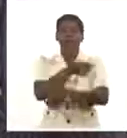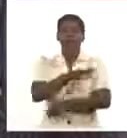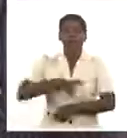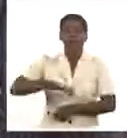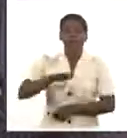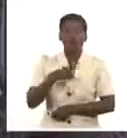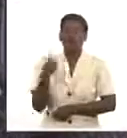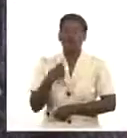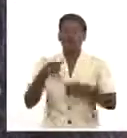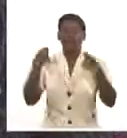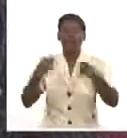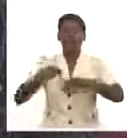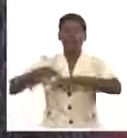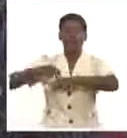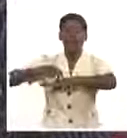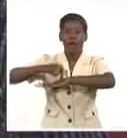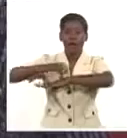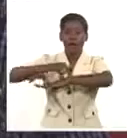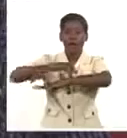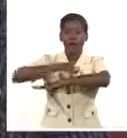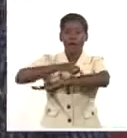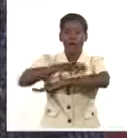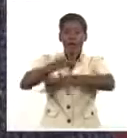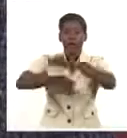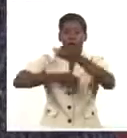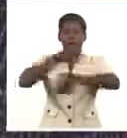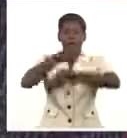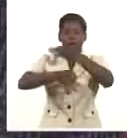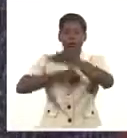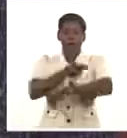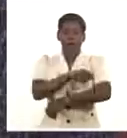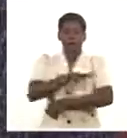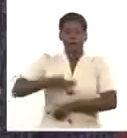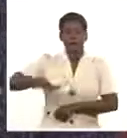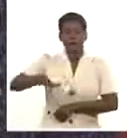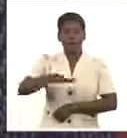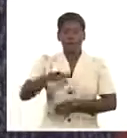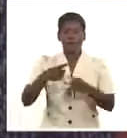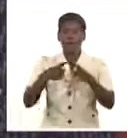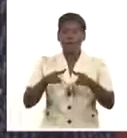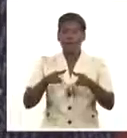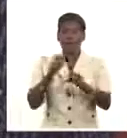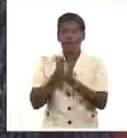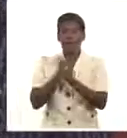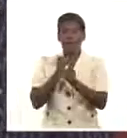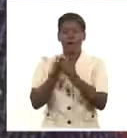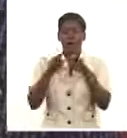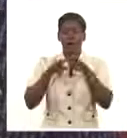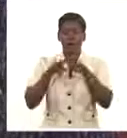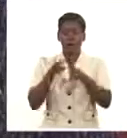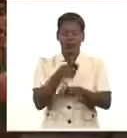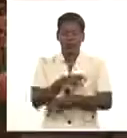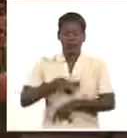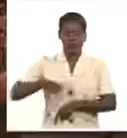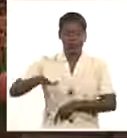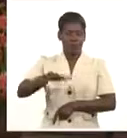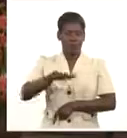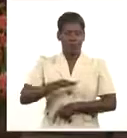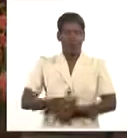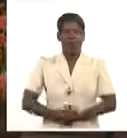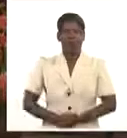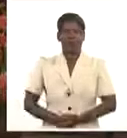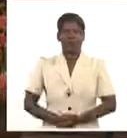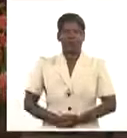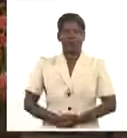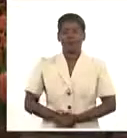lo hacemos también. Y también, como yo les dije, que la población esté participando. Lo que hemos hecho en los barrios es con participación de la población. En